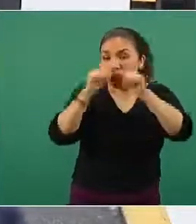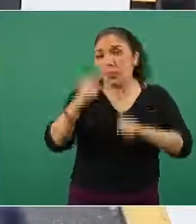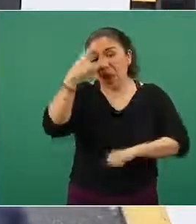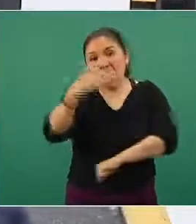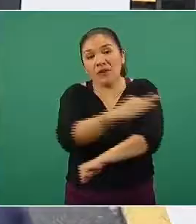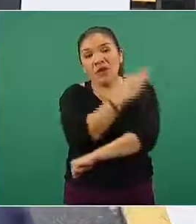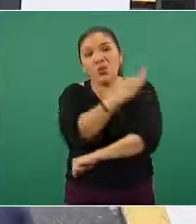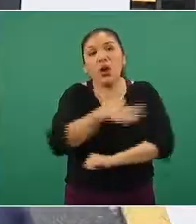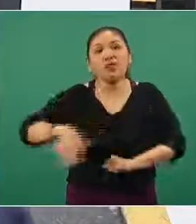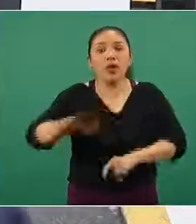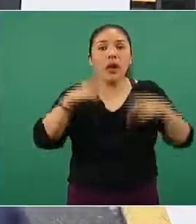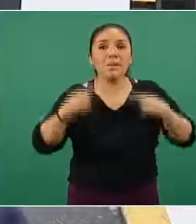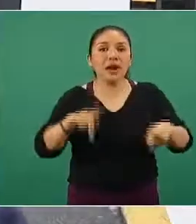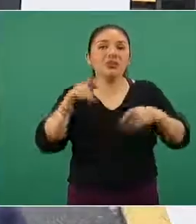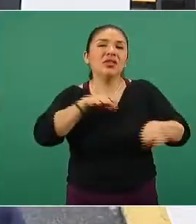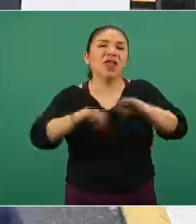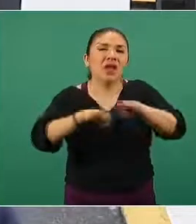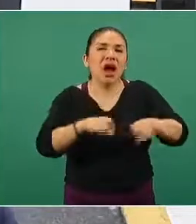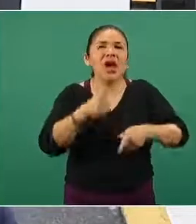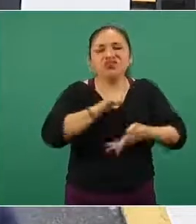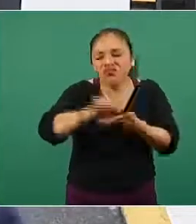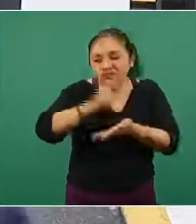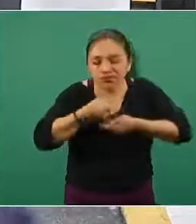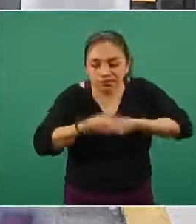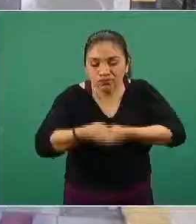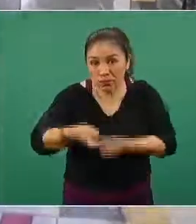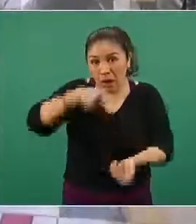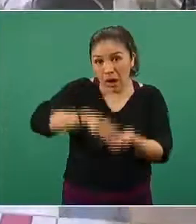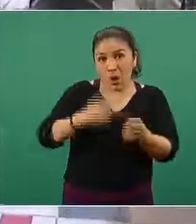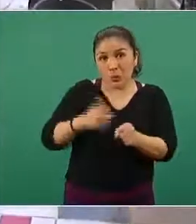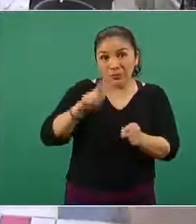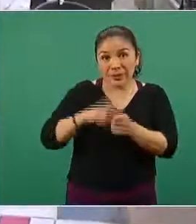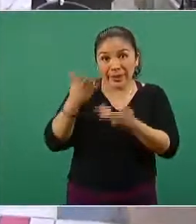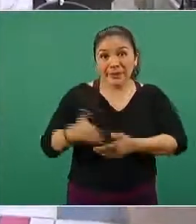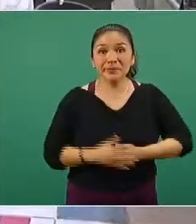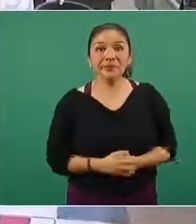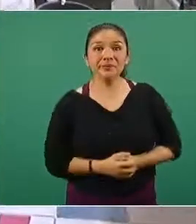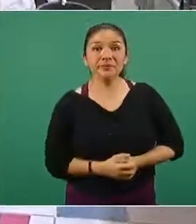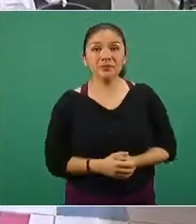vacunar al personal de intendencia que trabajamos en el hospital.